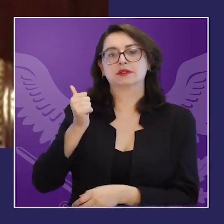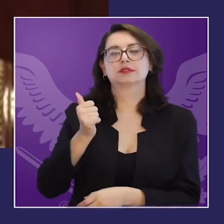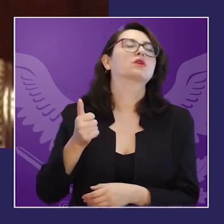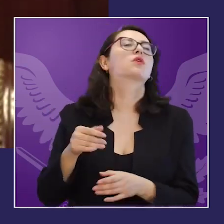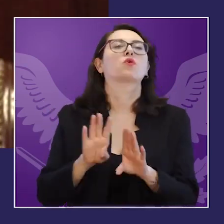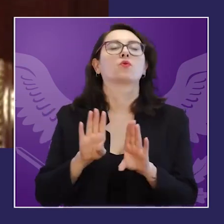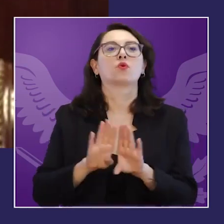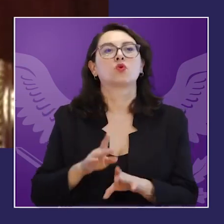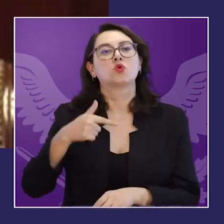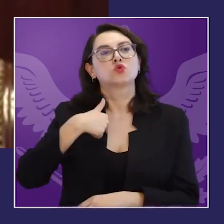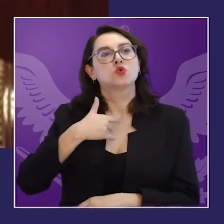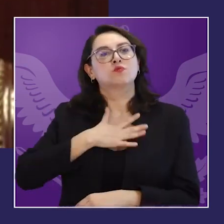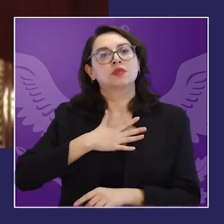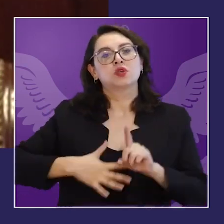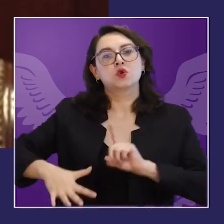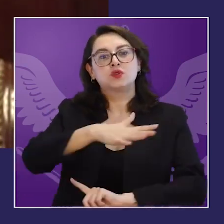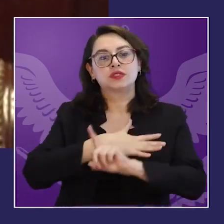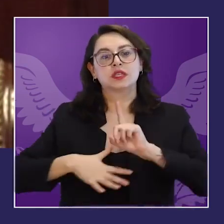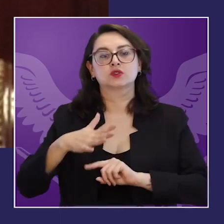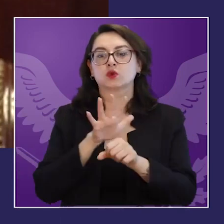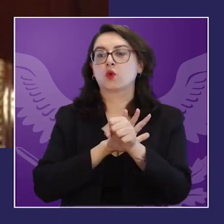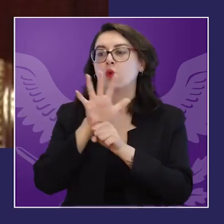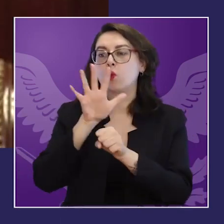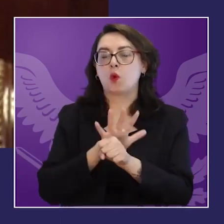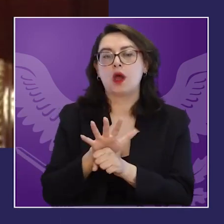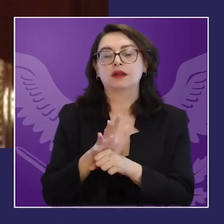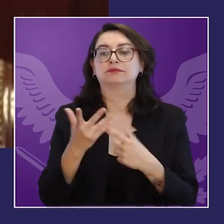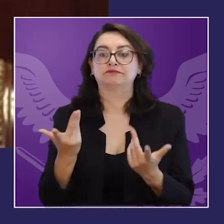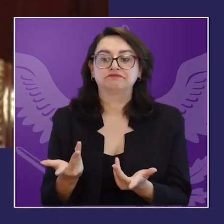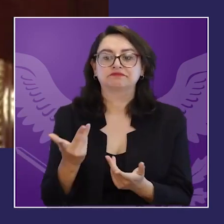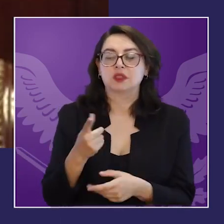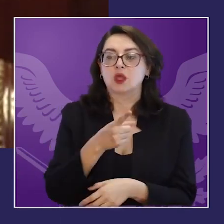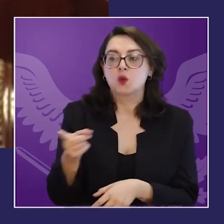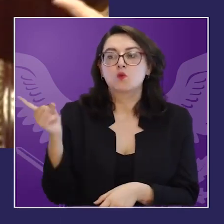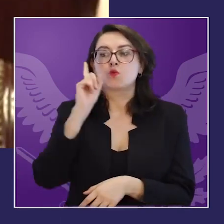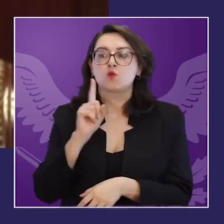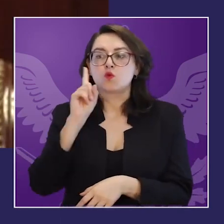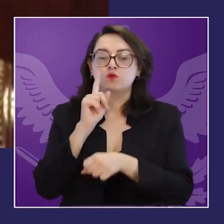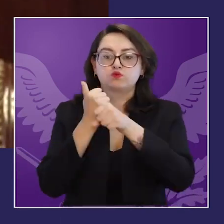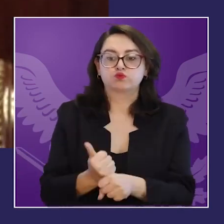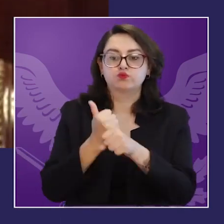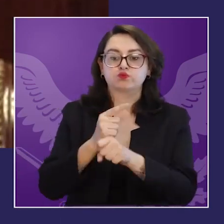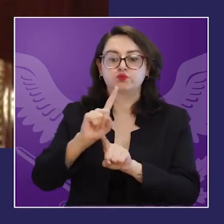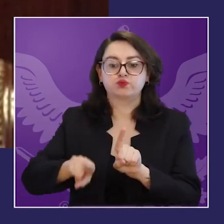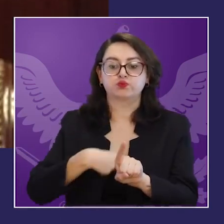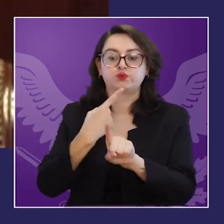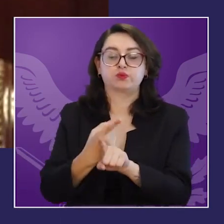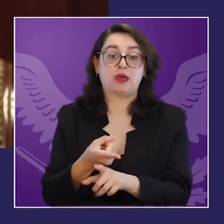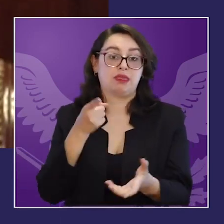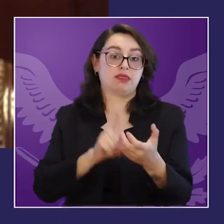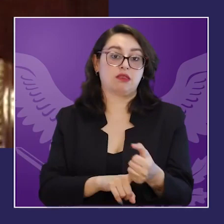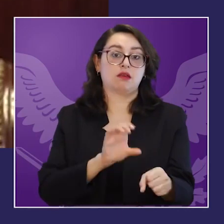me he movido, yo he representado víctimas de violencia sexual en el marco del conflicto armado colombiano y ese